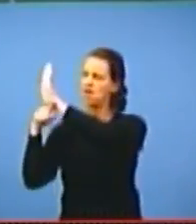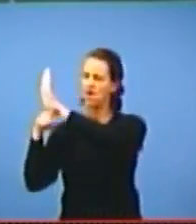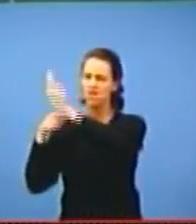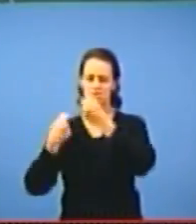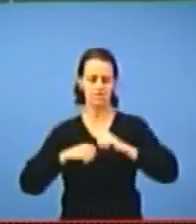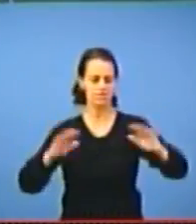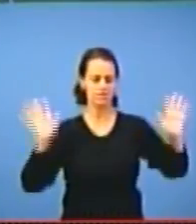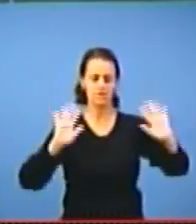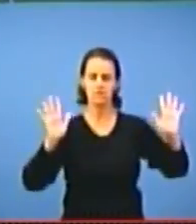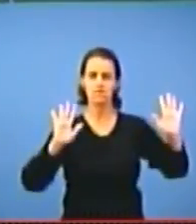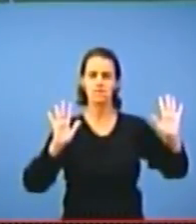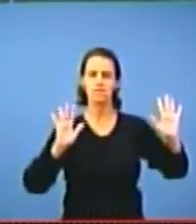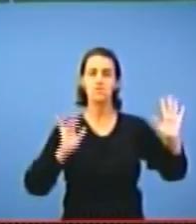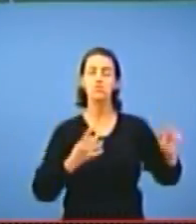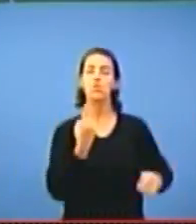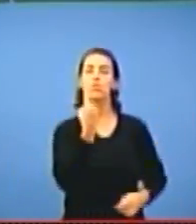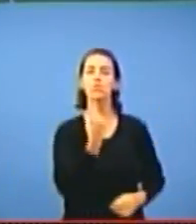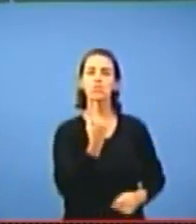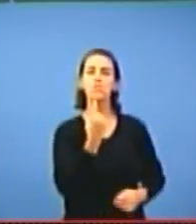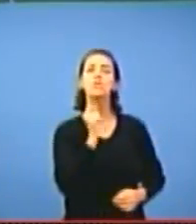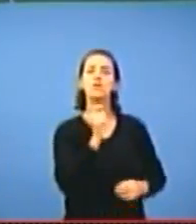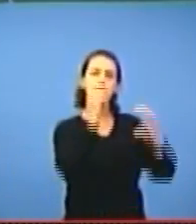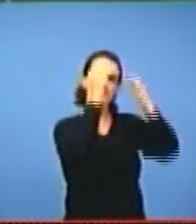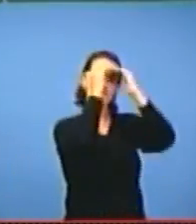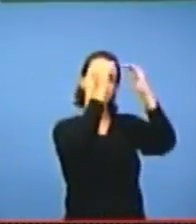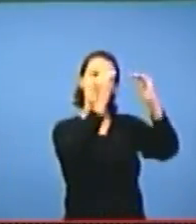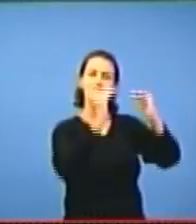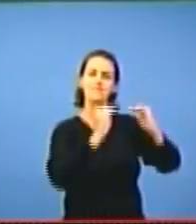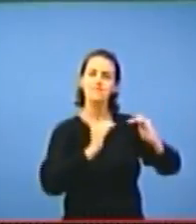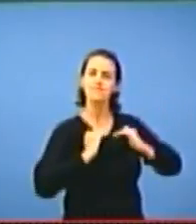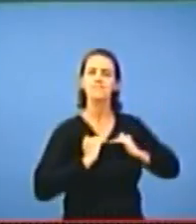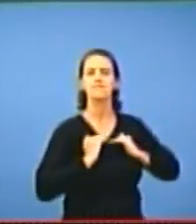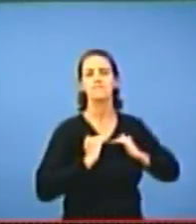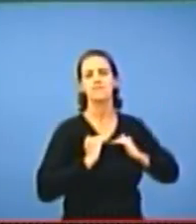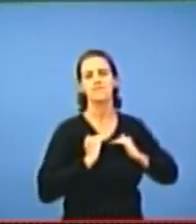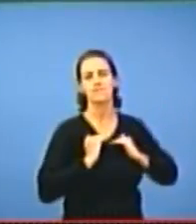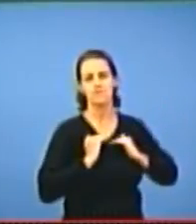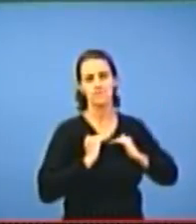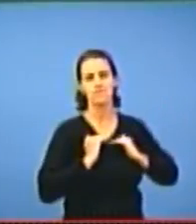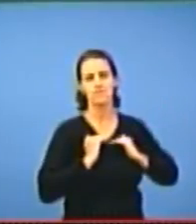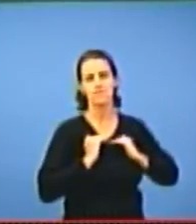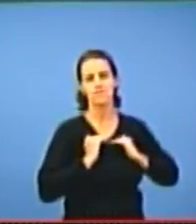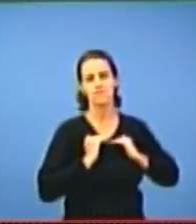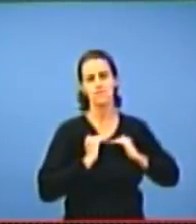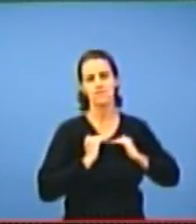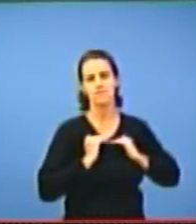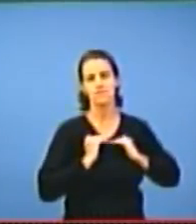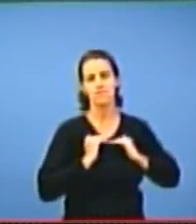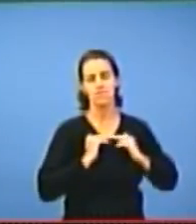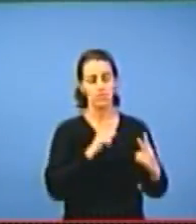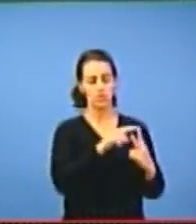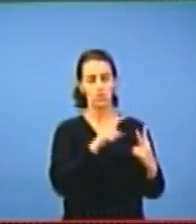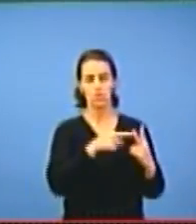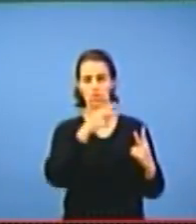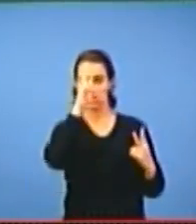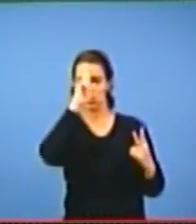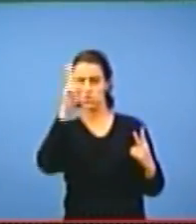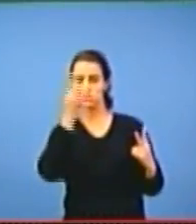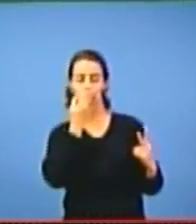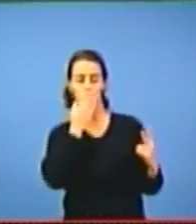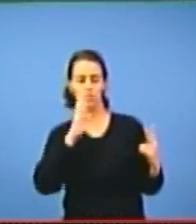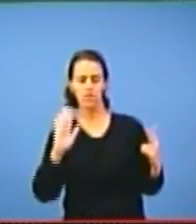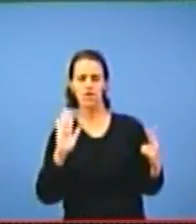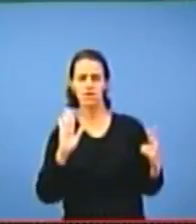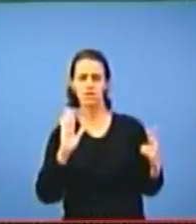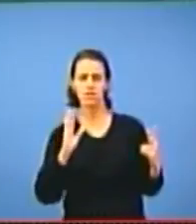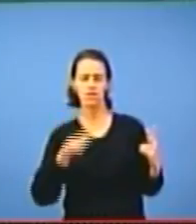necesita solo de obediencia. Por esto es que este matrimonio, él hizo una promesa y les dio